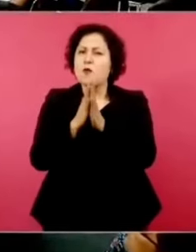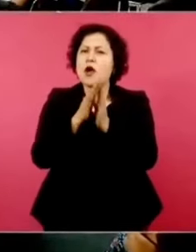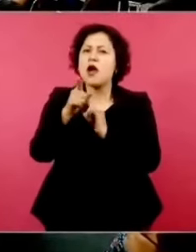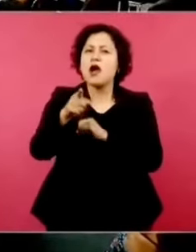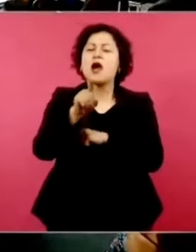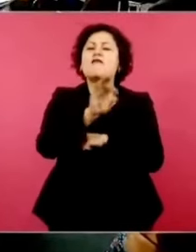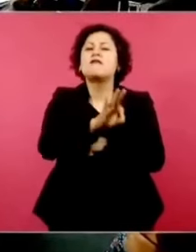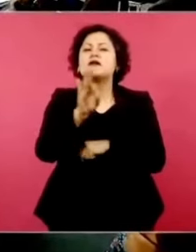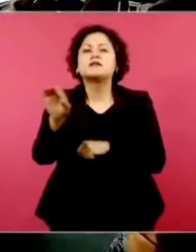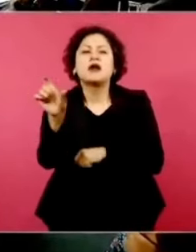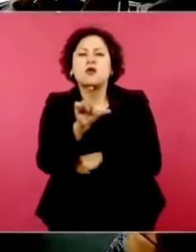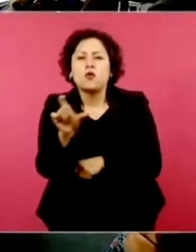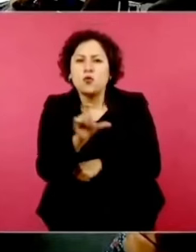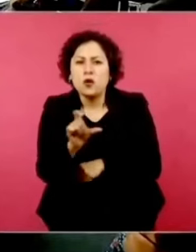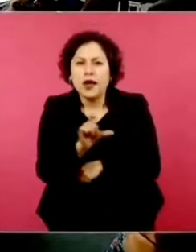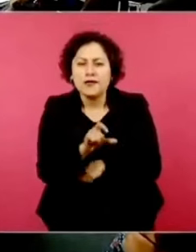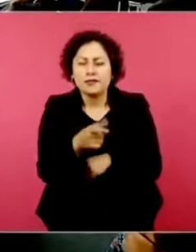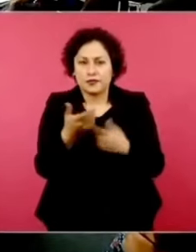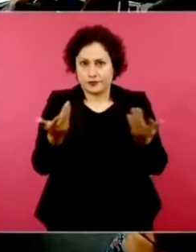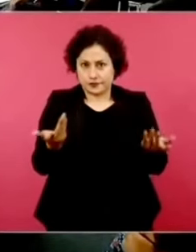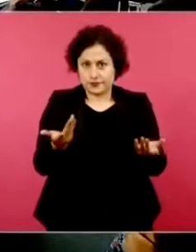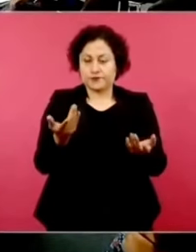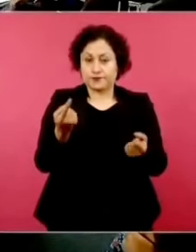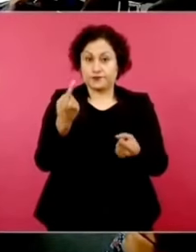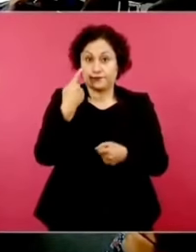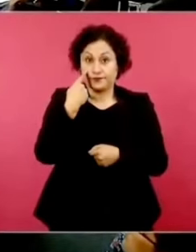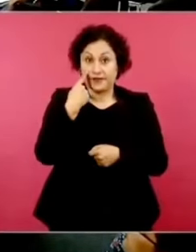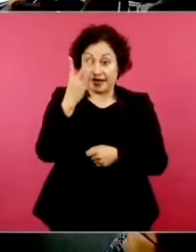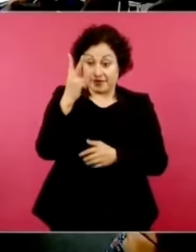reúnen los dueños de los medios de información